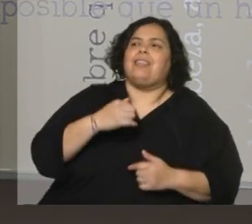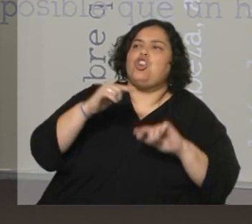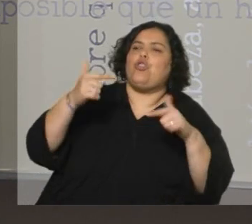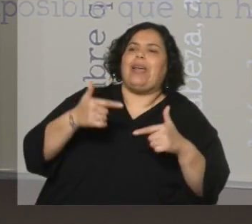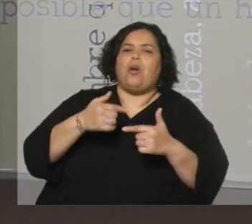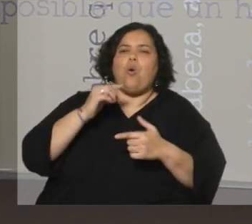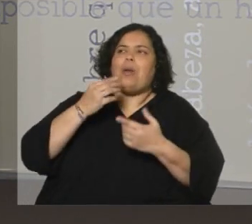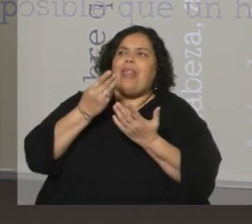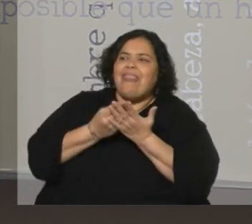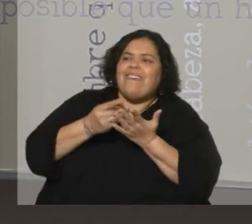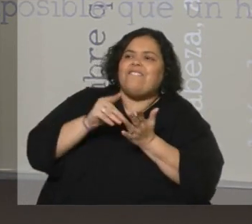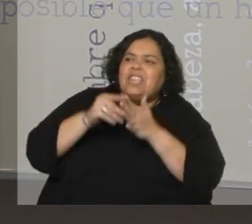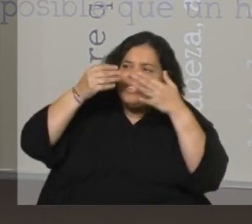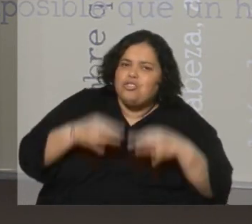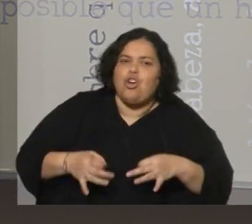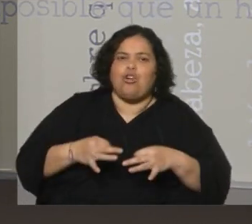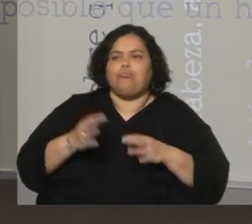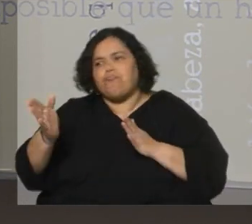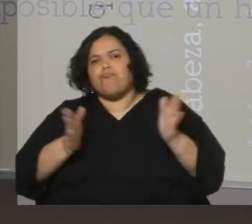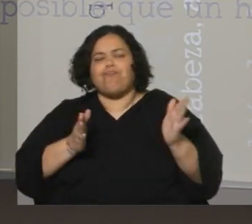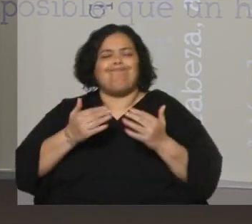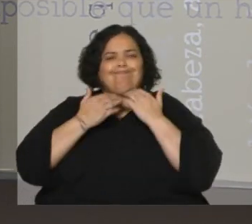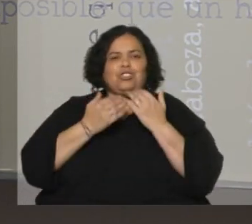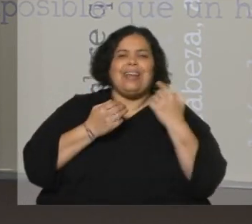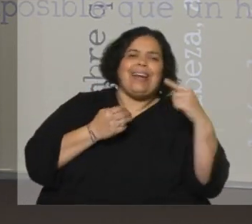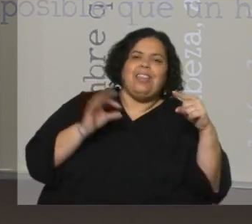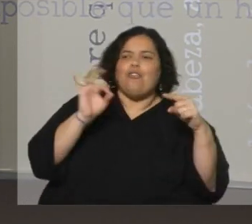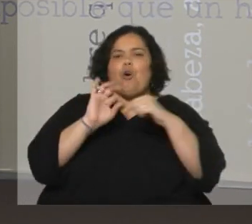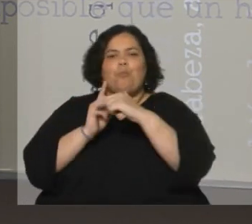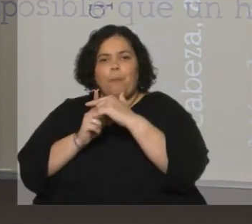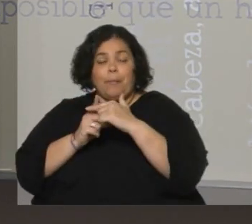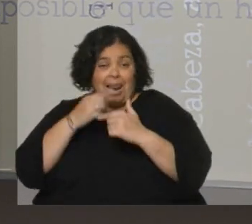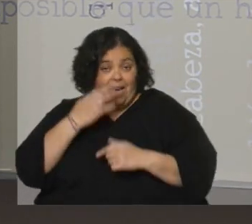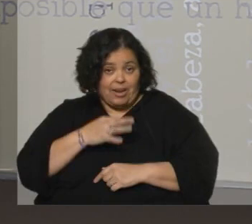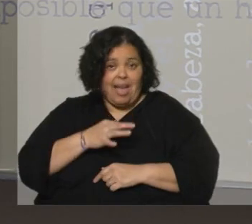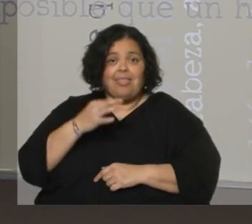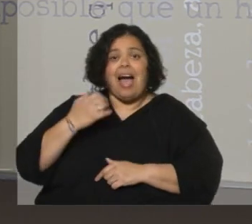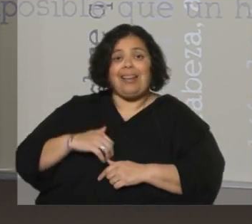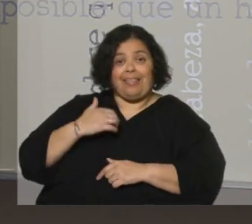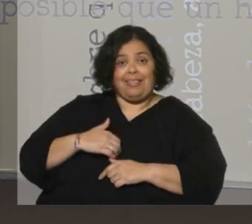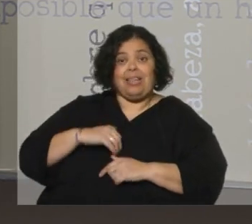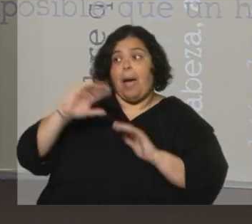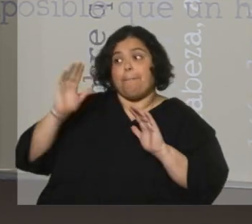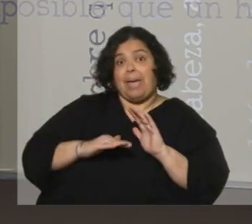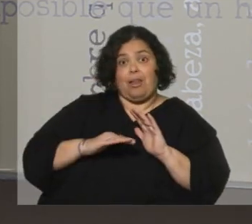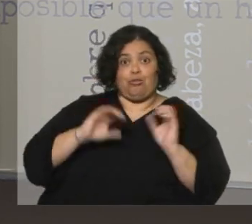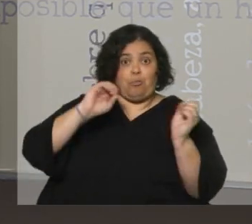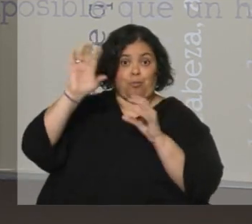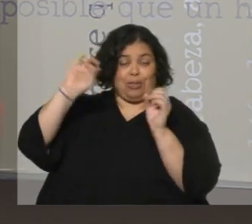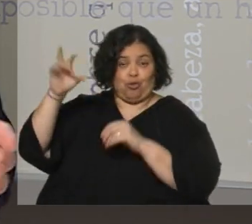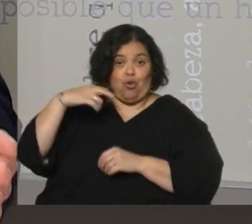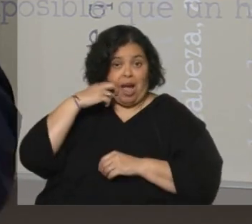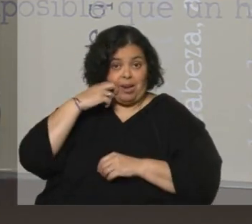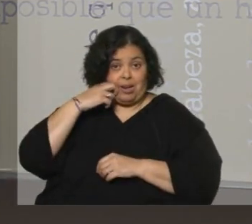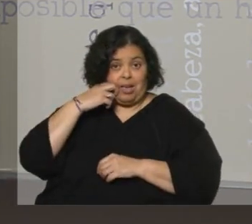exactamente ni para un lado ni para el otro Obviamente que ara en cierta manera bajó su su exportación de carne la carne Argentina es como